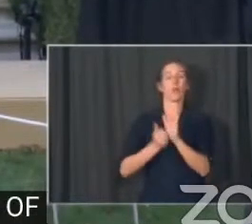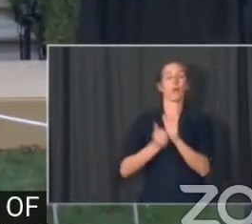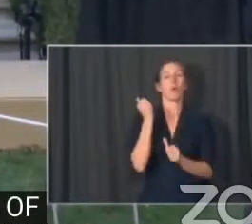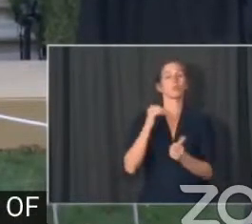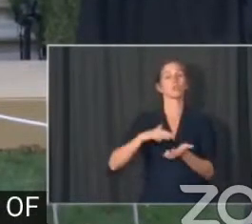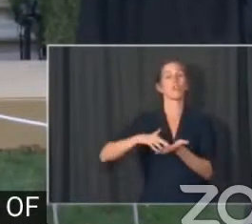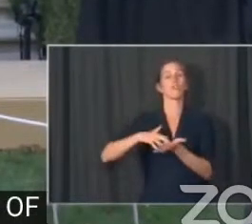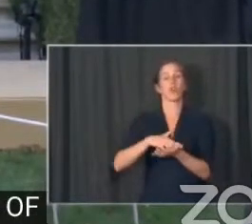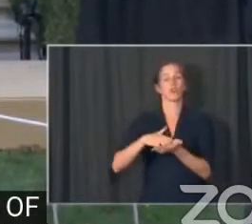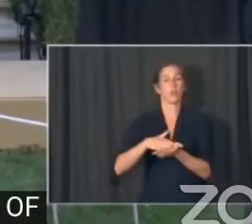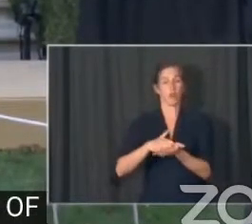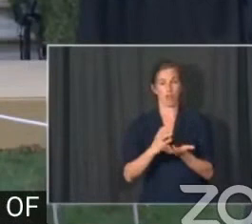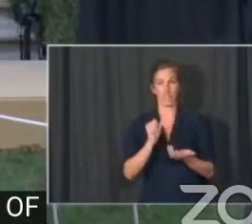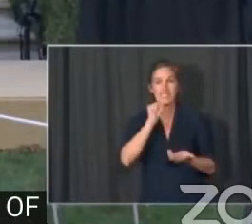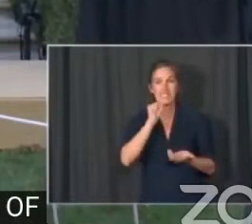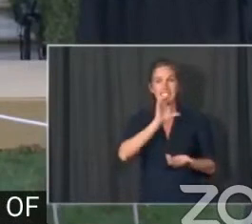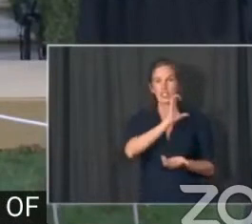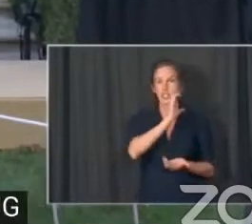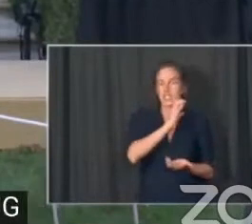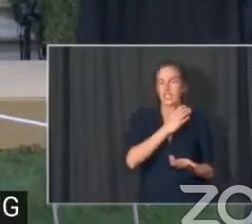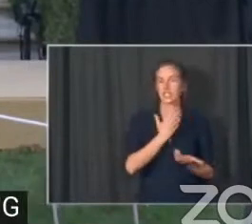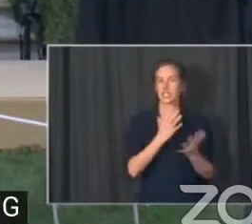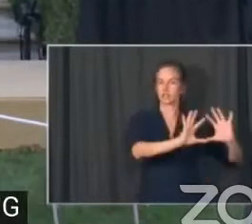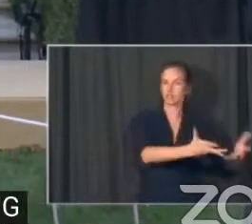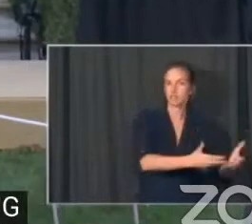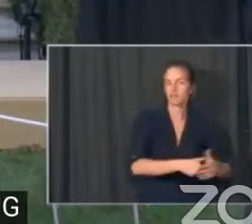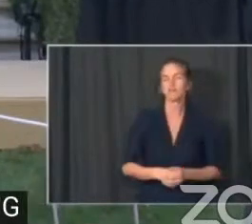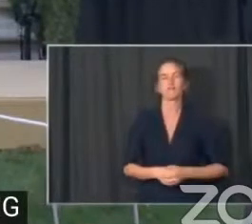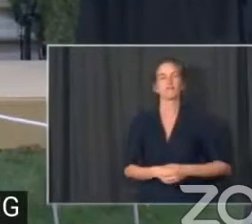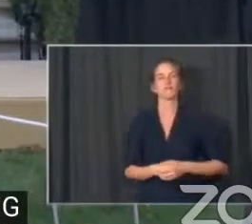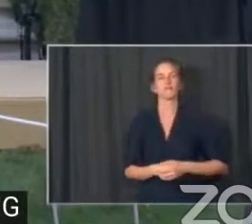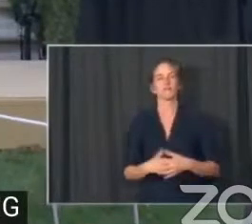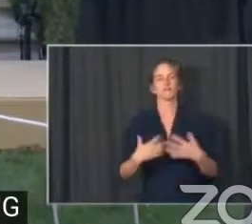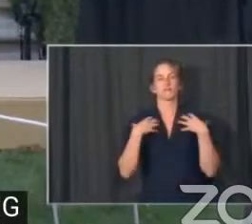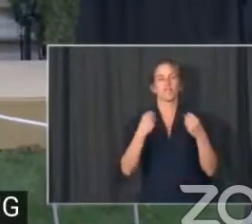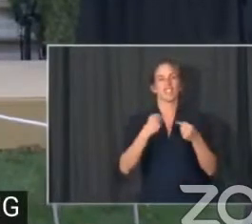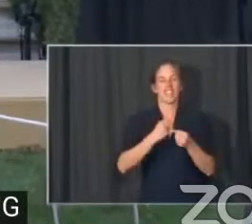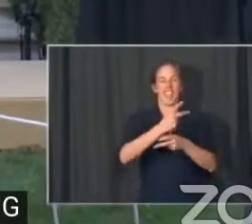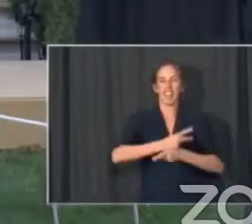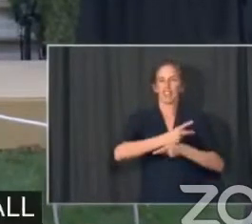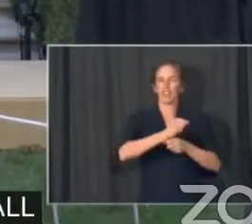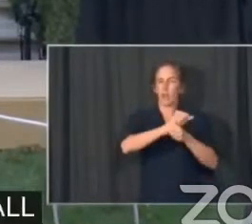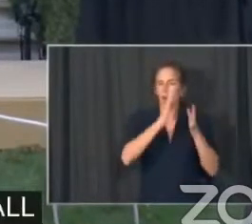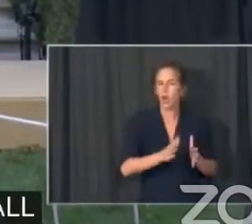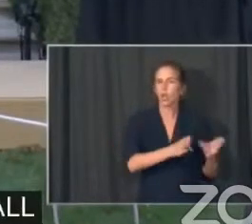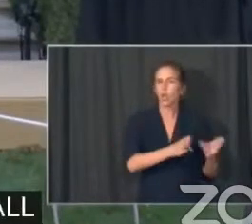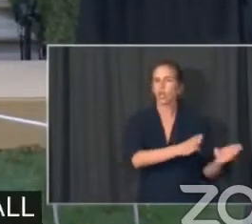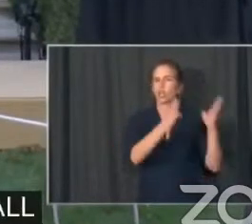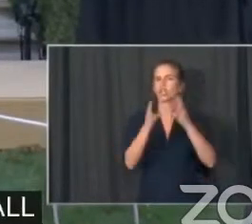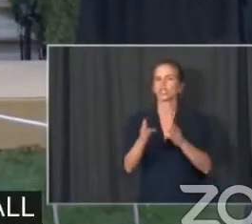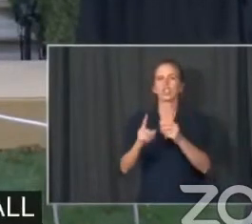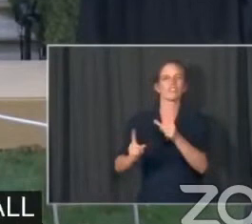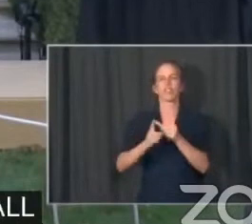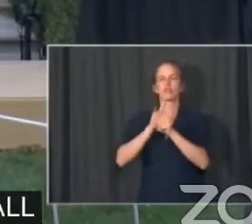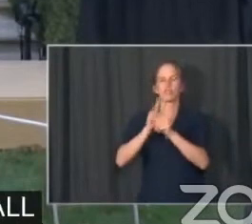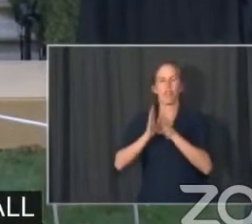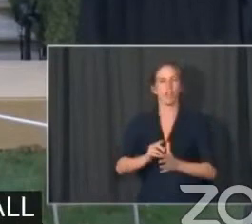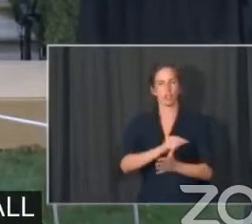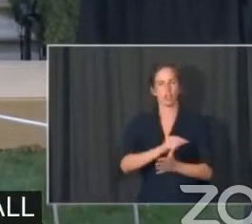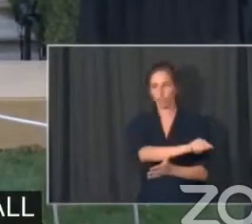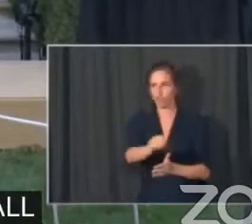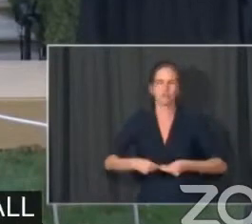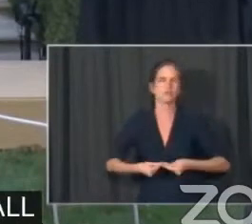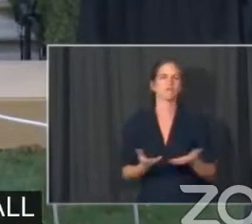estaban trabajando all across para this country, administrar beginning with la our vacuna. healthcare workers Señor and presidente, first estamos empezando responders con at the point of the need. Vamos a It empezar is con an